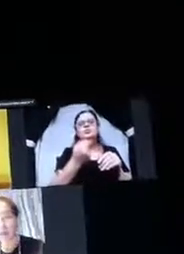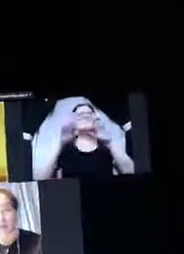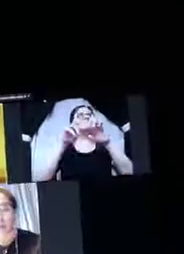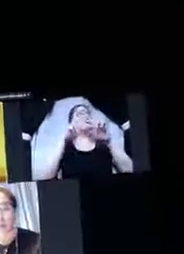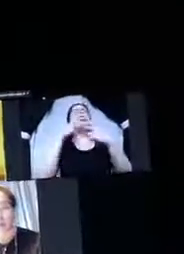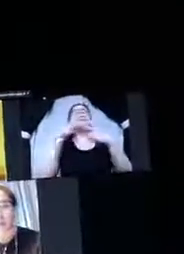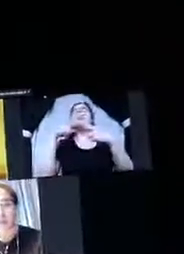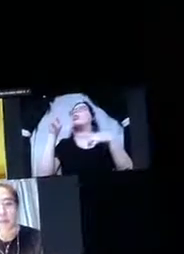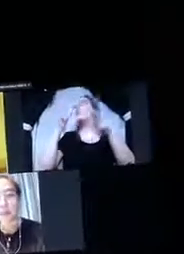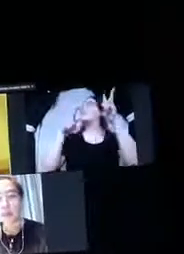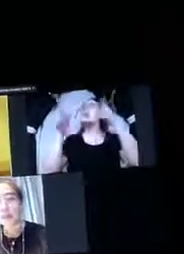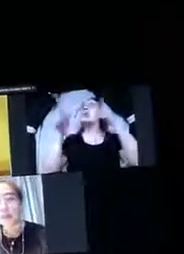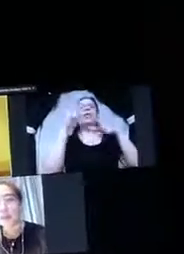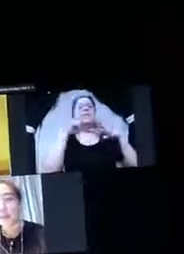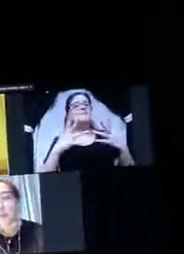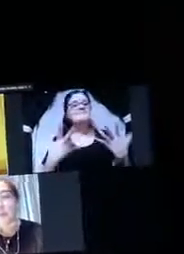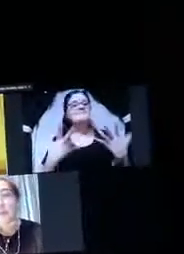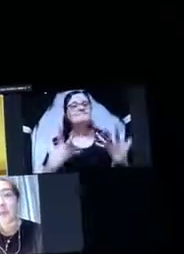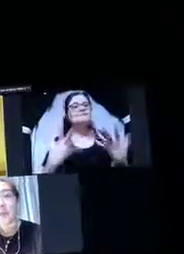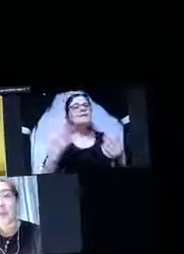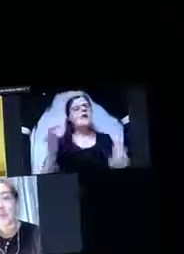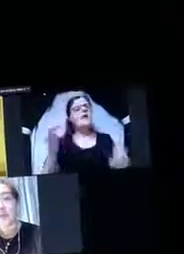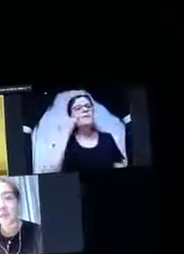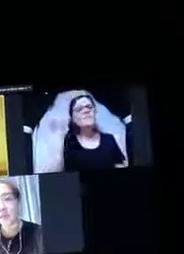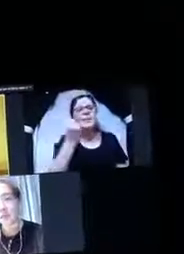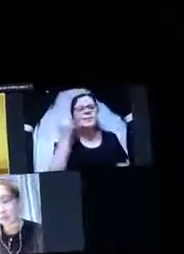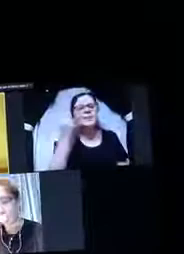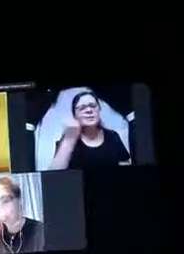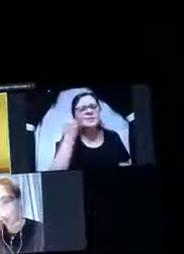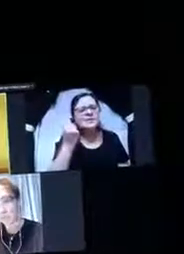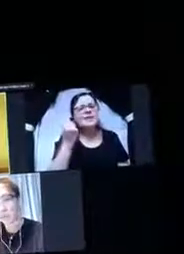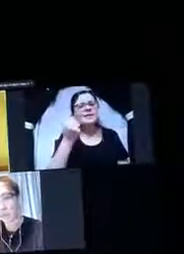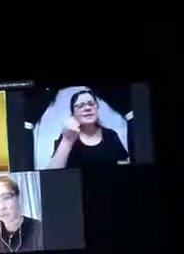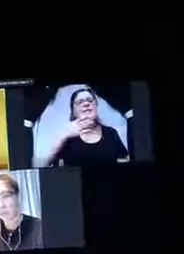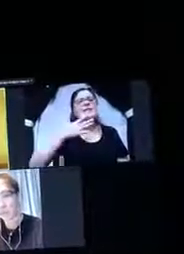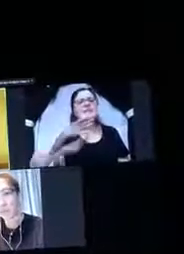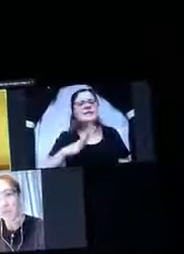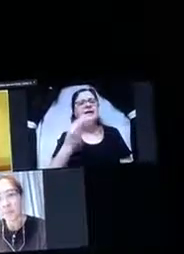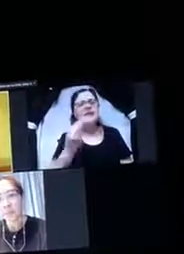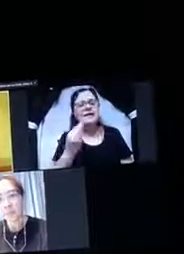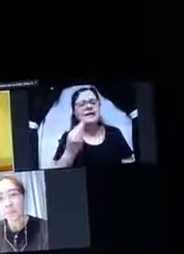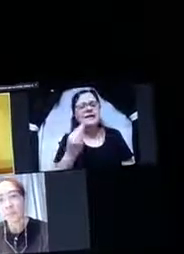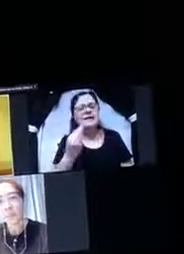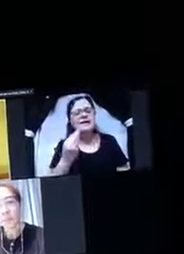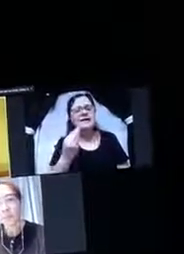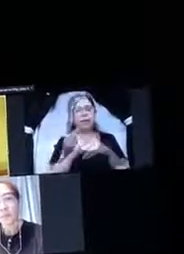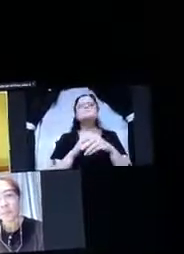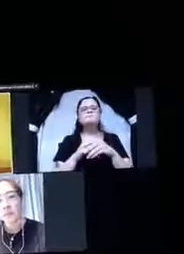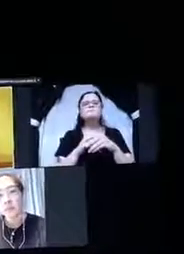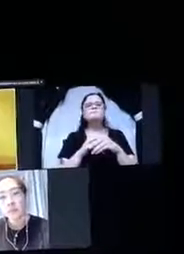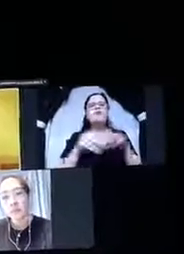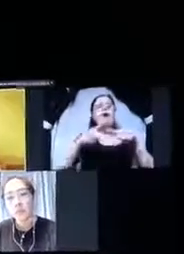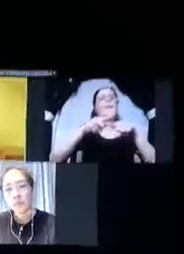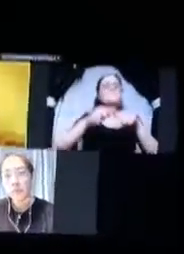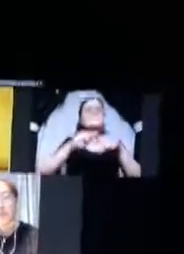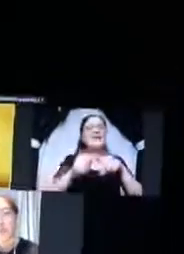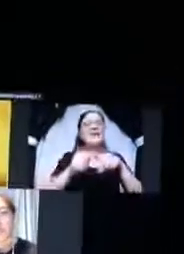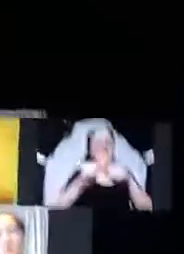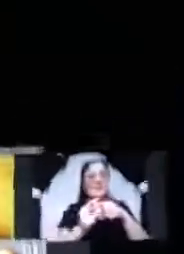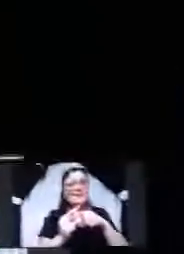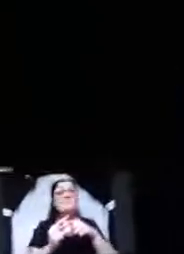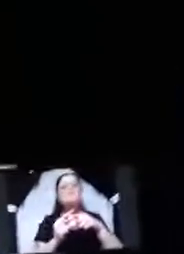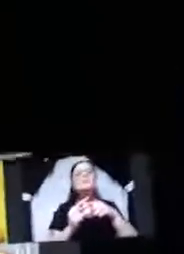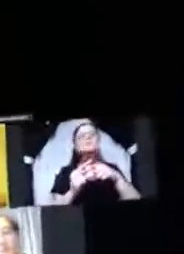Cosas importantísimas. Un déficit de atención nos está hablando de mecanismos subyacentes que tienen que ver con el